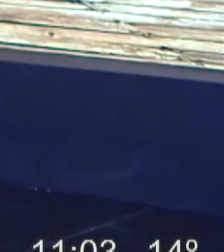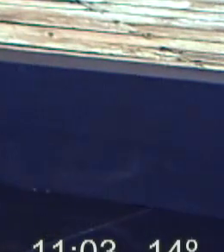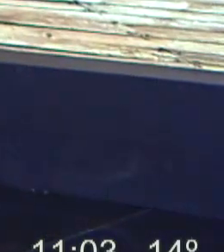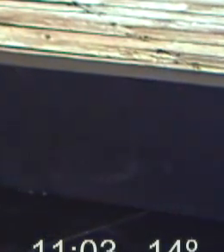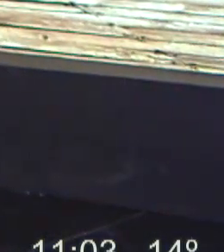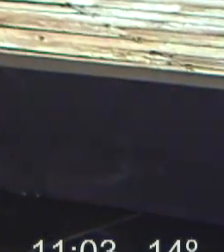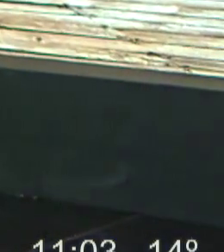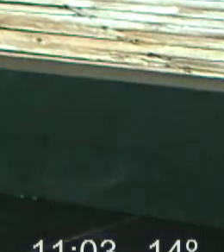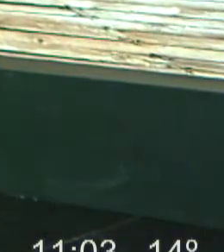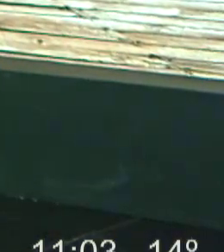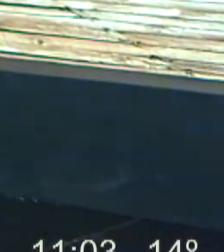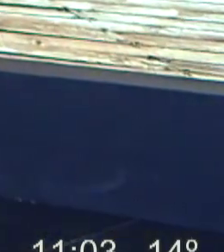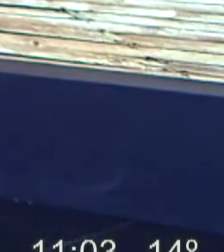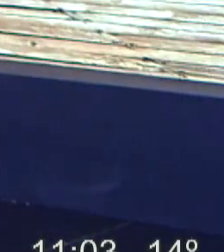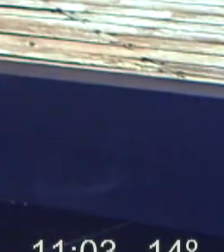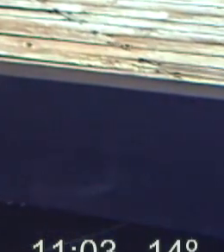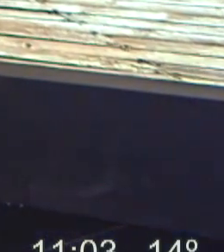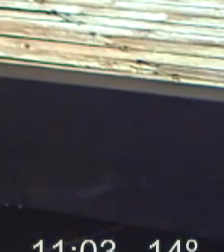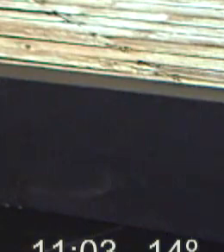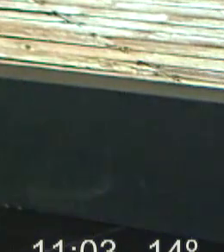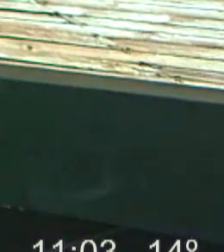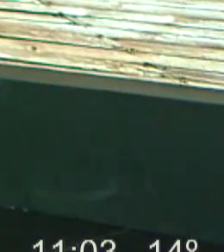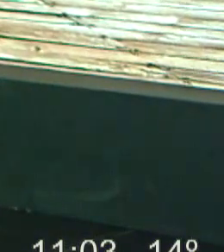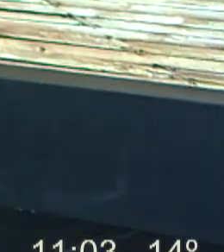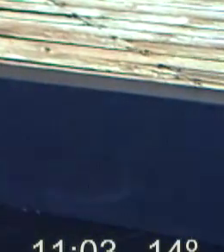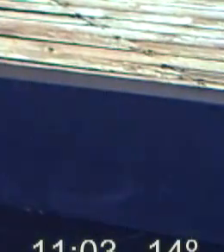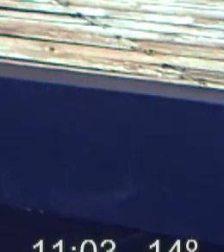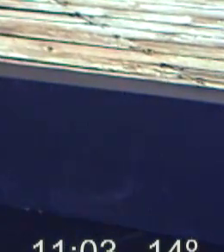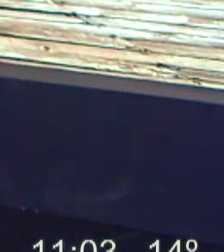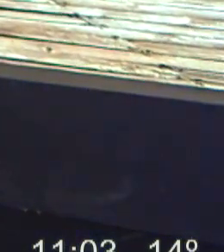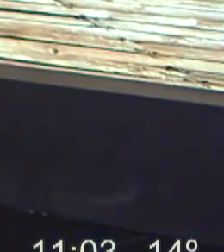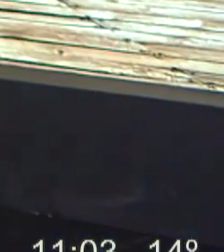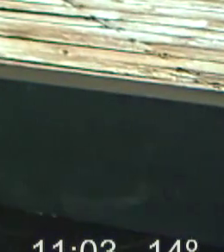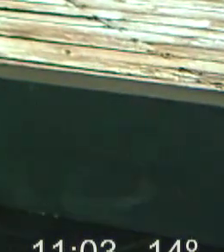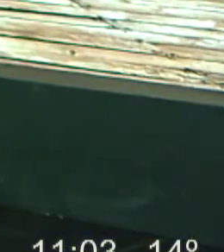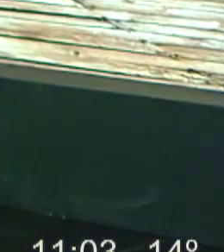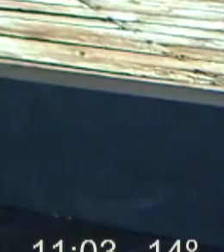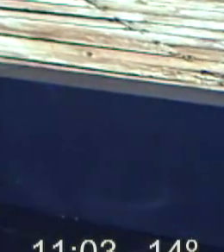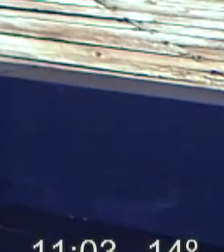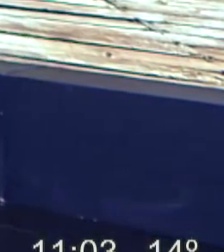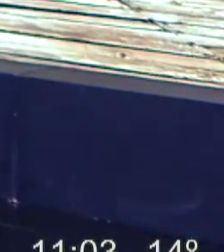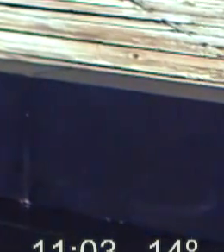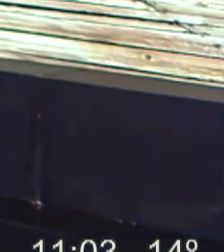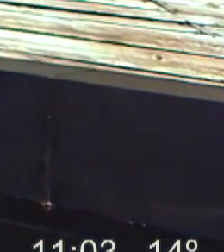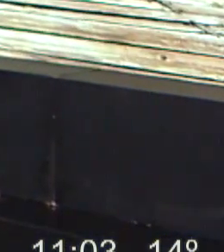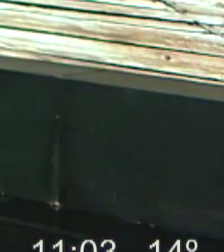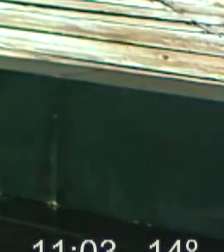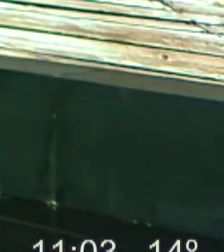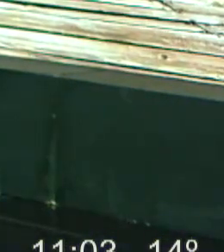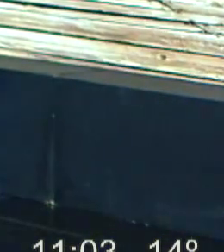sala, oh piti, está sala, el agua está sala, está sala, está